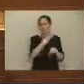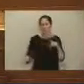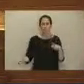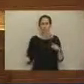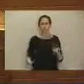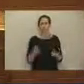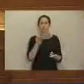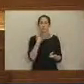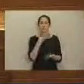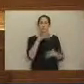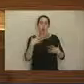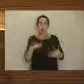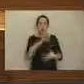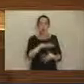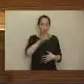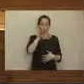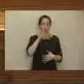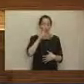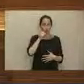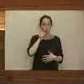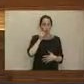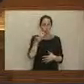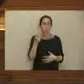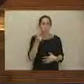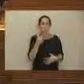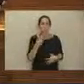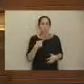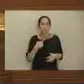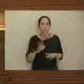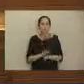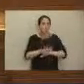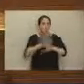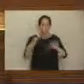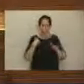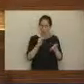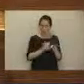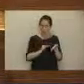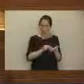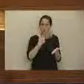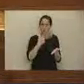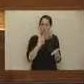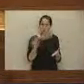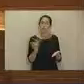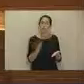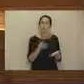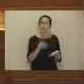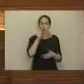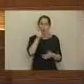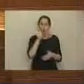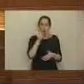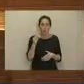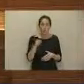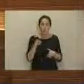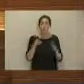Si ustedes ahora en Oviedo, que es lo que nos han dicho claramente y por escrito que van a hacer, van a abrir ese centro de